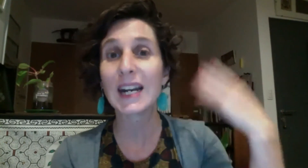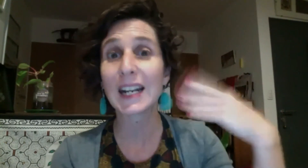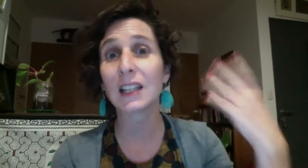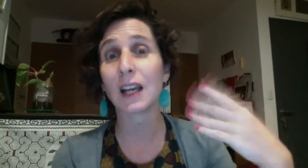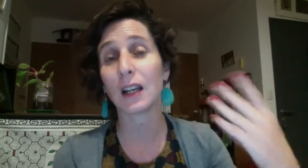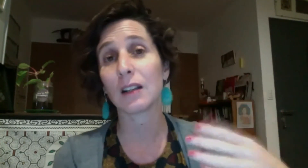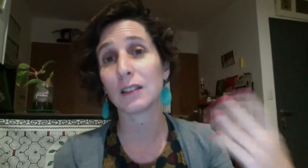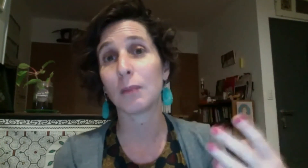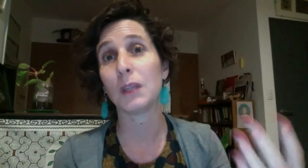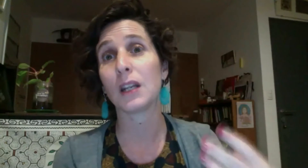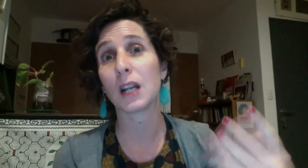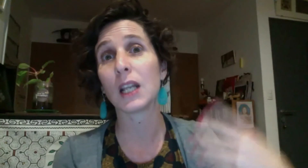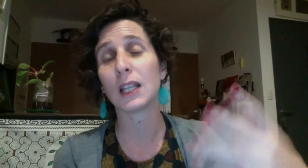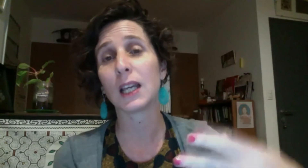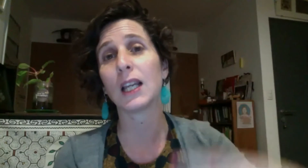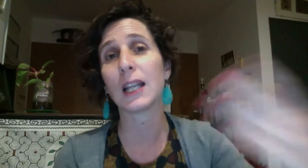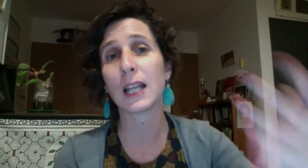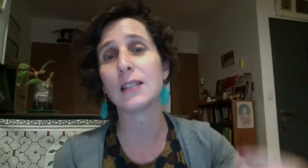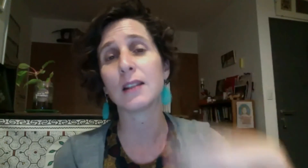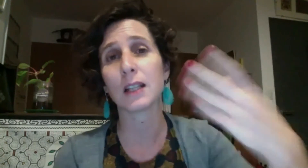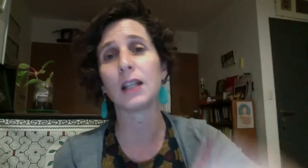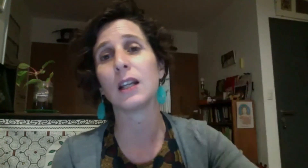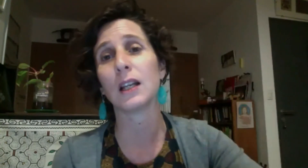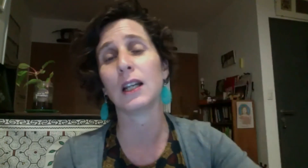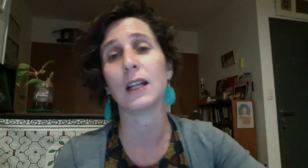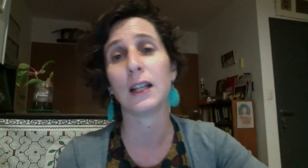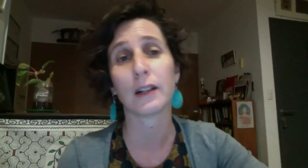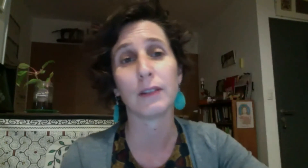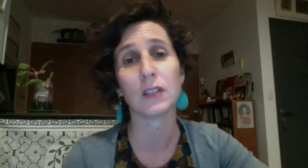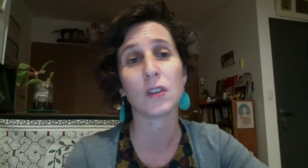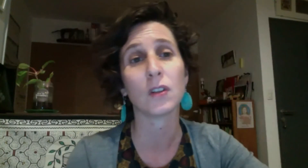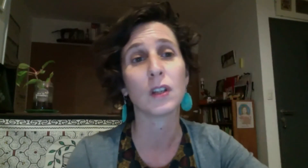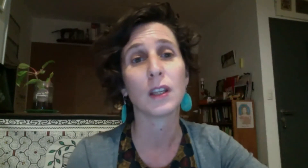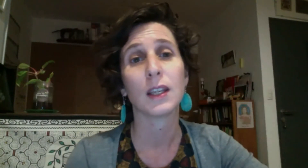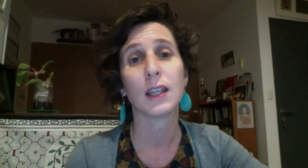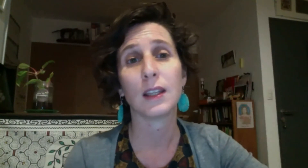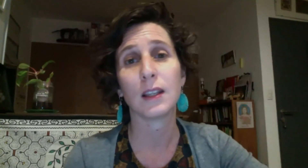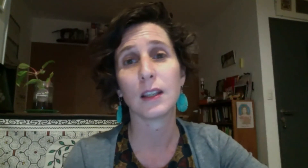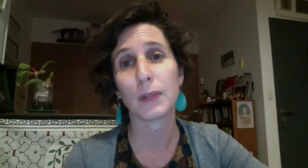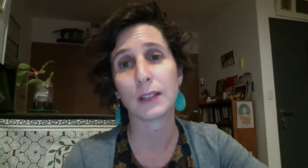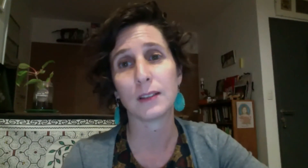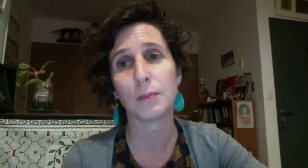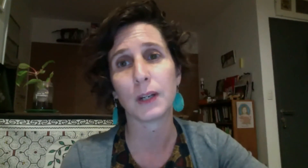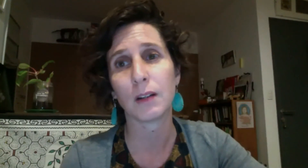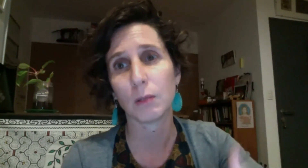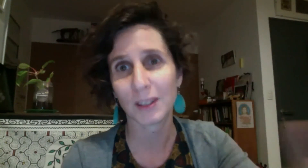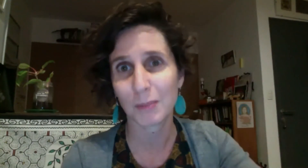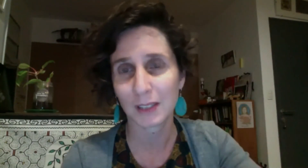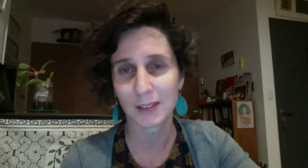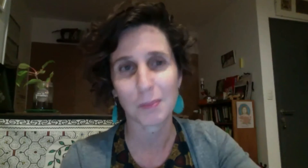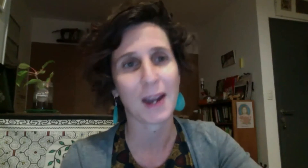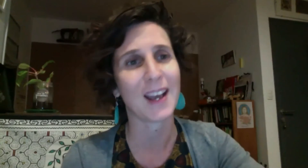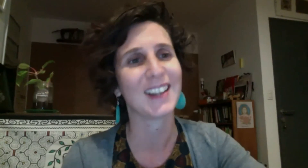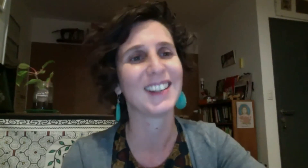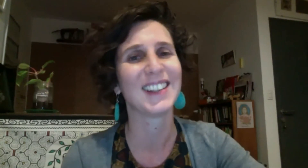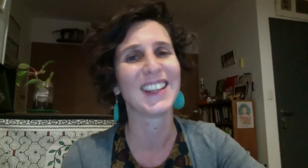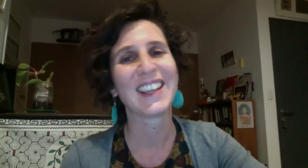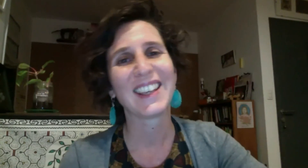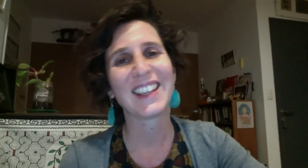que retan también, retan el análisis, retan la reflexión de quien participa o quien